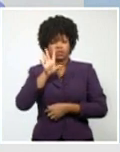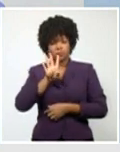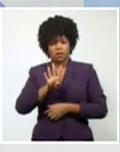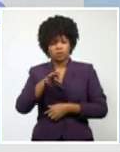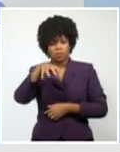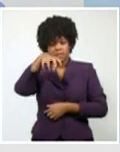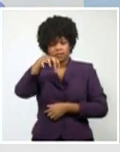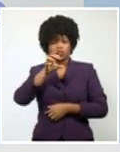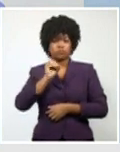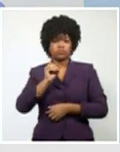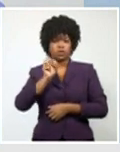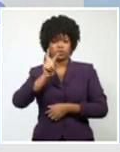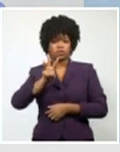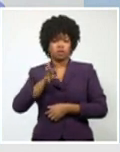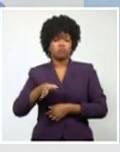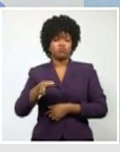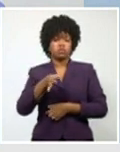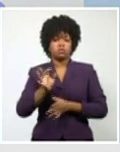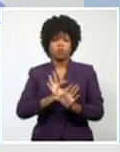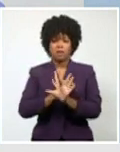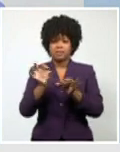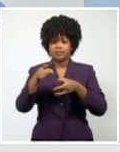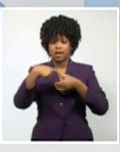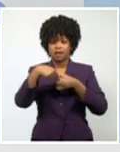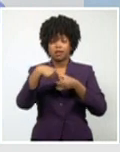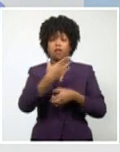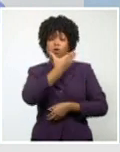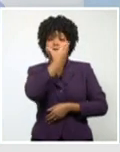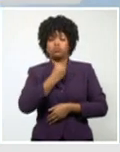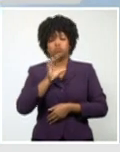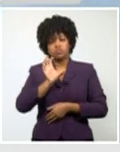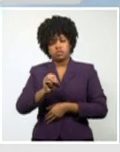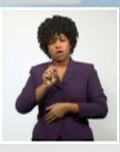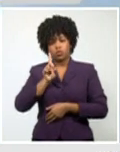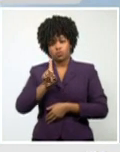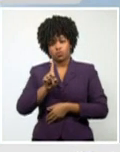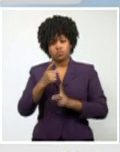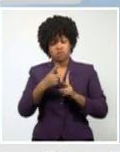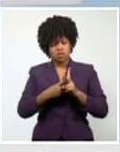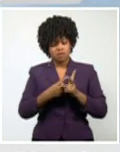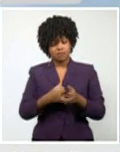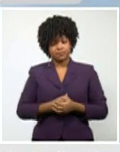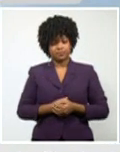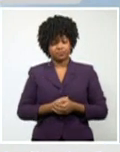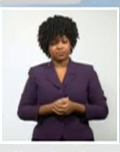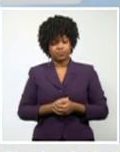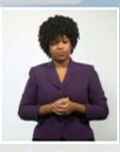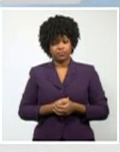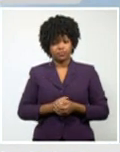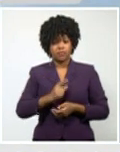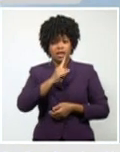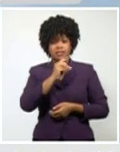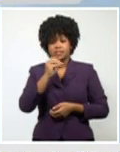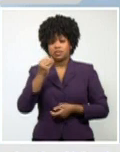0,3, Municipio Especial Isla de la Juventud 0,1 y tenemos que decir que Cienfuegos, Santiago